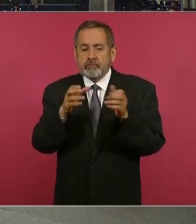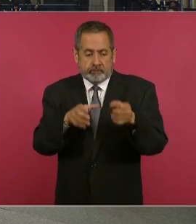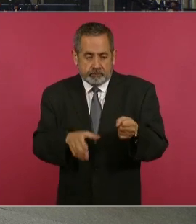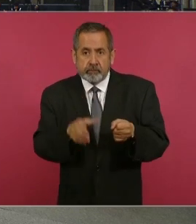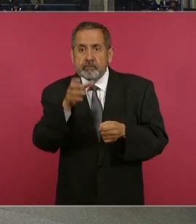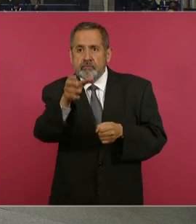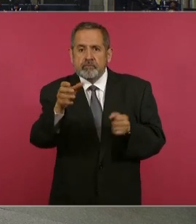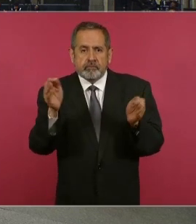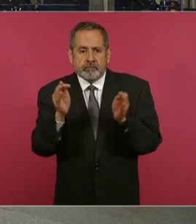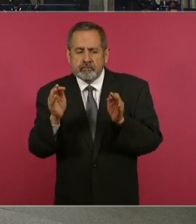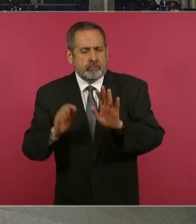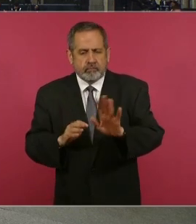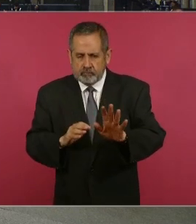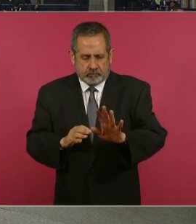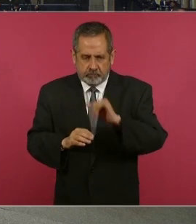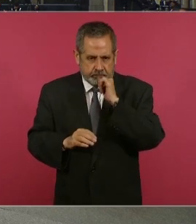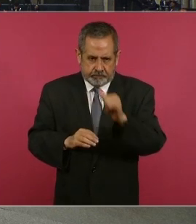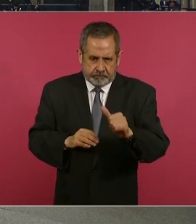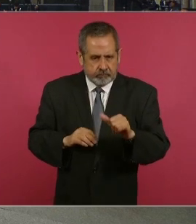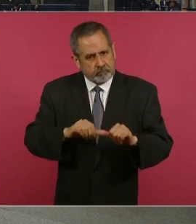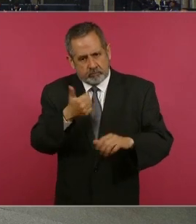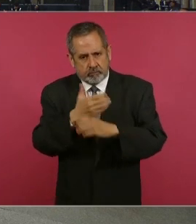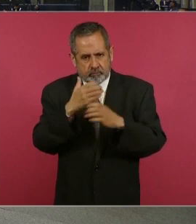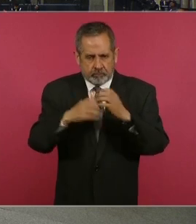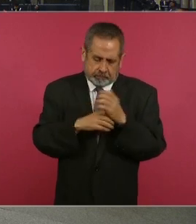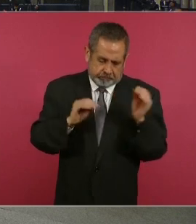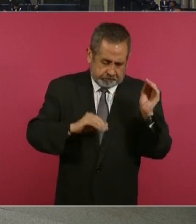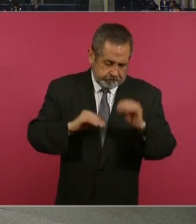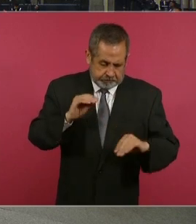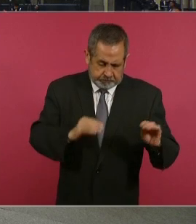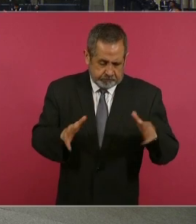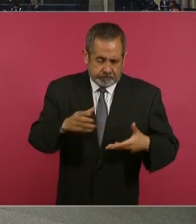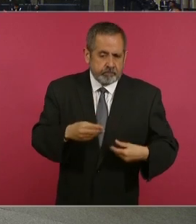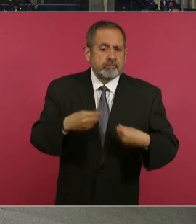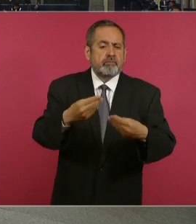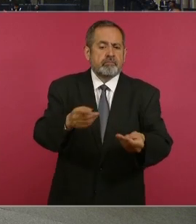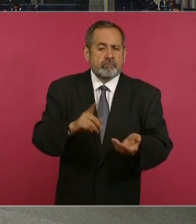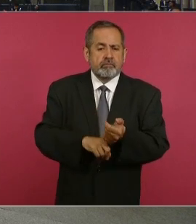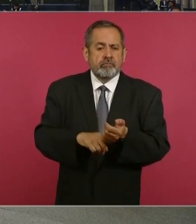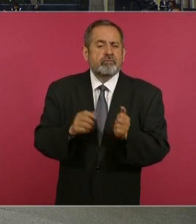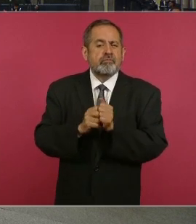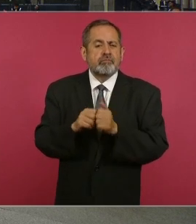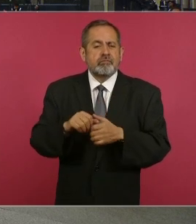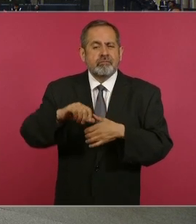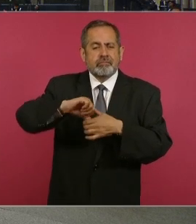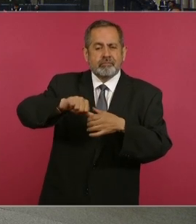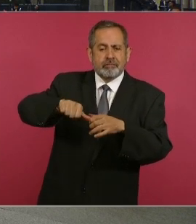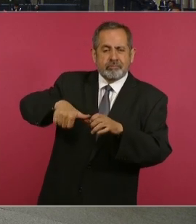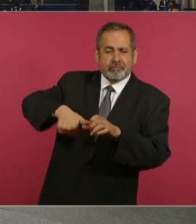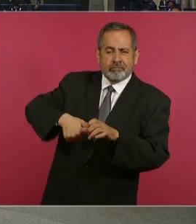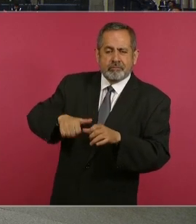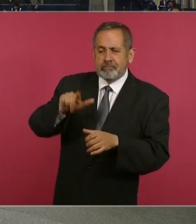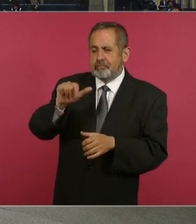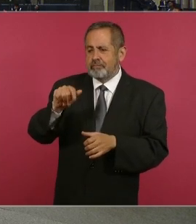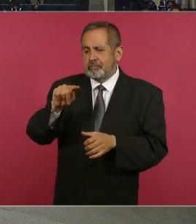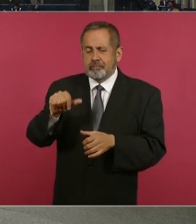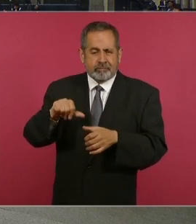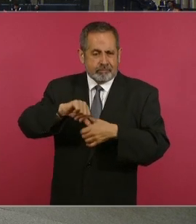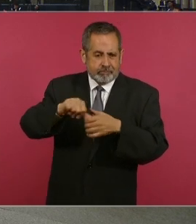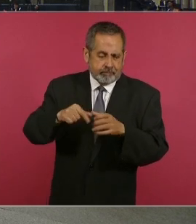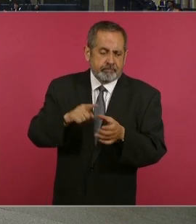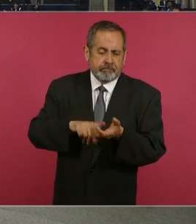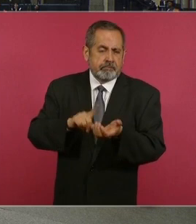pero se van a suplir, ayer se habló de eso, por productos enlatados que resistan.